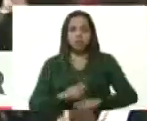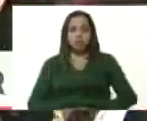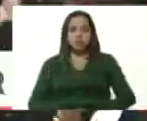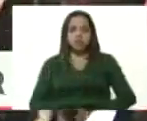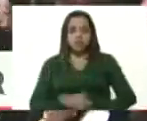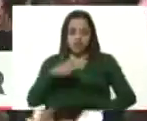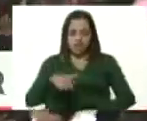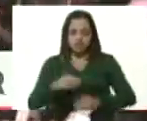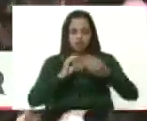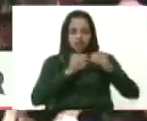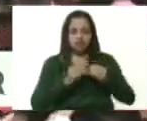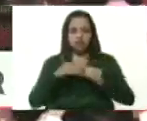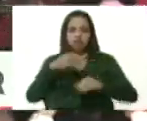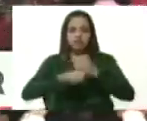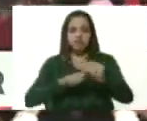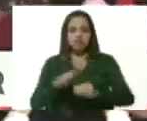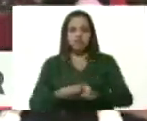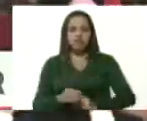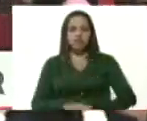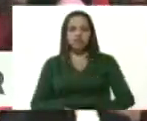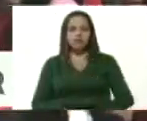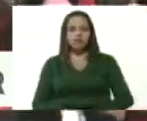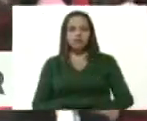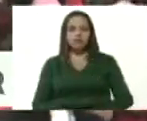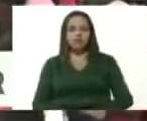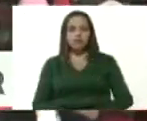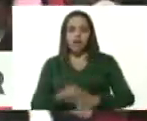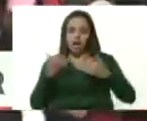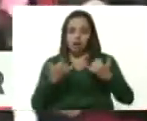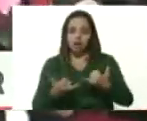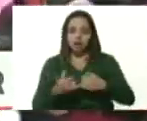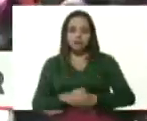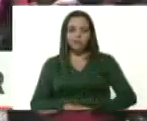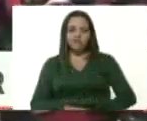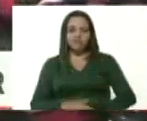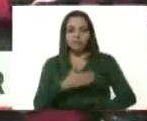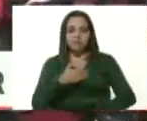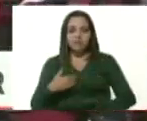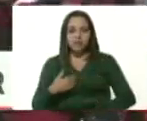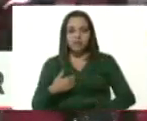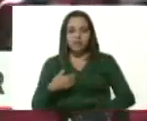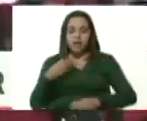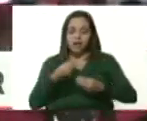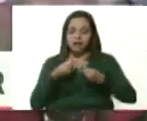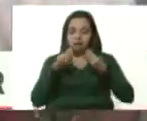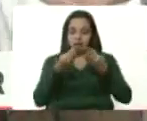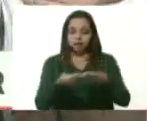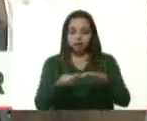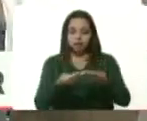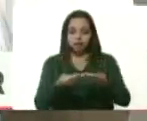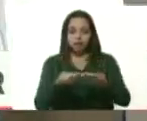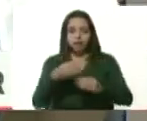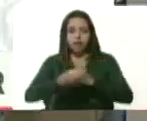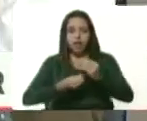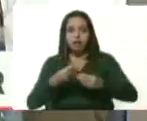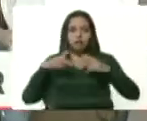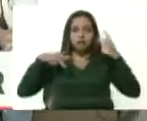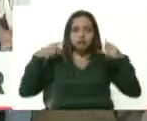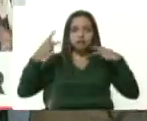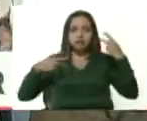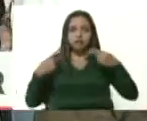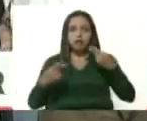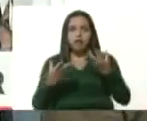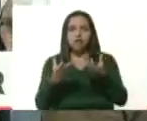cosas sucedieran. Yo ahora le queremos hacer un recorrido, presidente, para que usted vea todo esto. Aquí